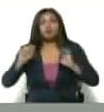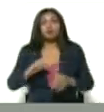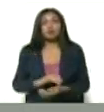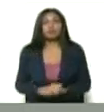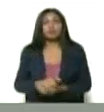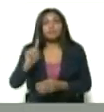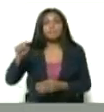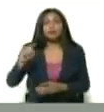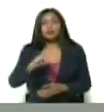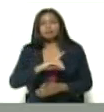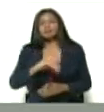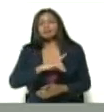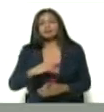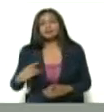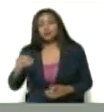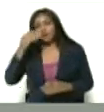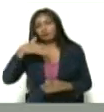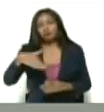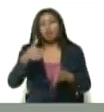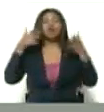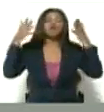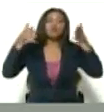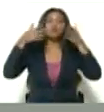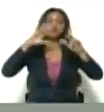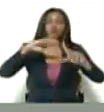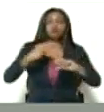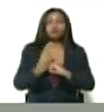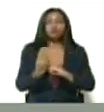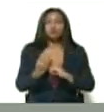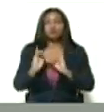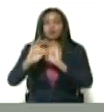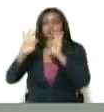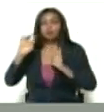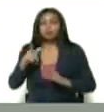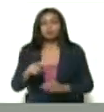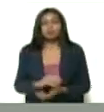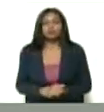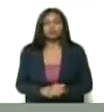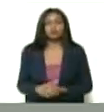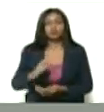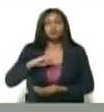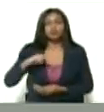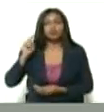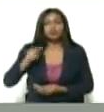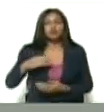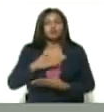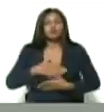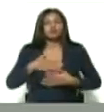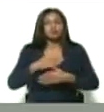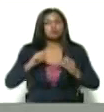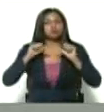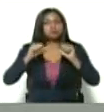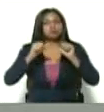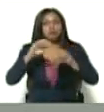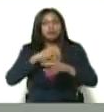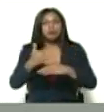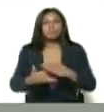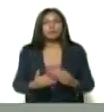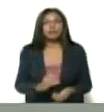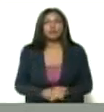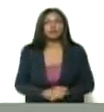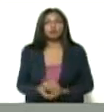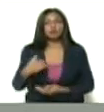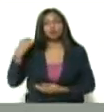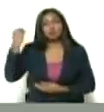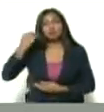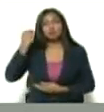el deseo de nuestro pueblo, la formación, la cultura digital de nuestro pueblo, y creo que estamos en condiciones para avanzar en ese plan. Y yo pienso, presidente,